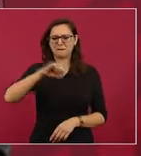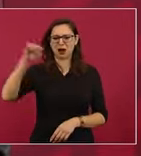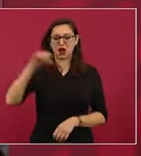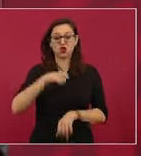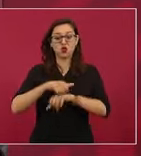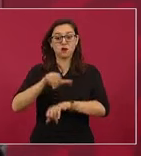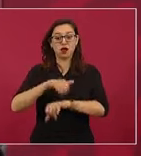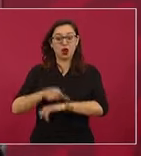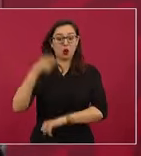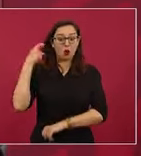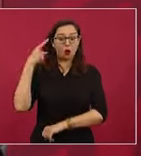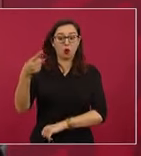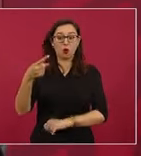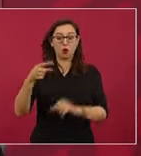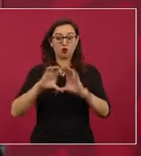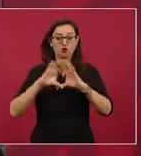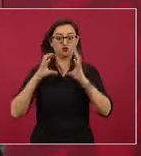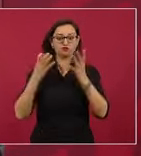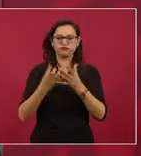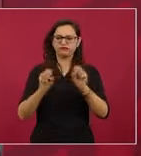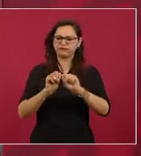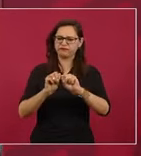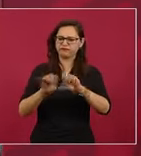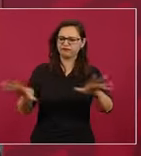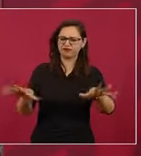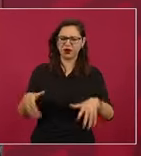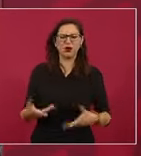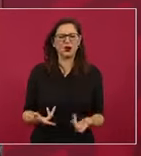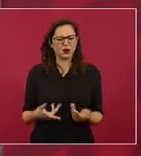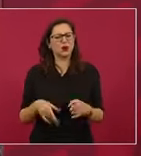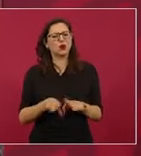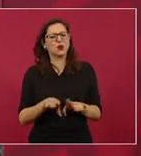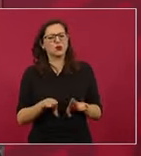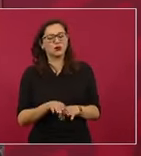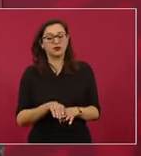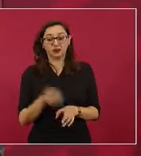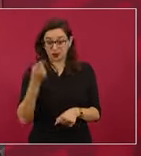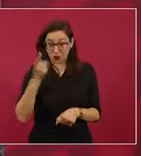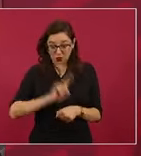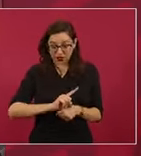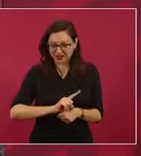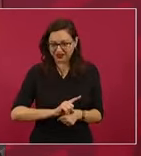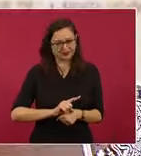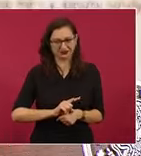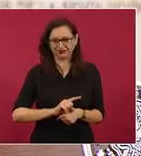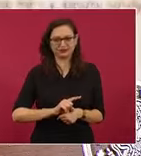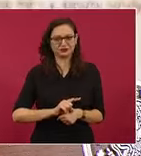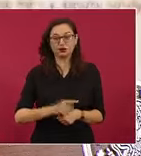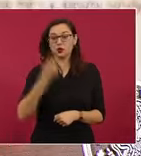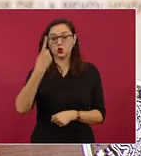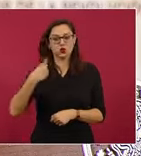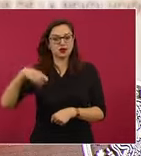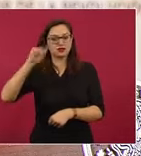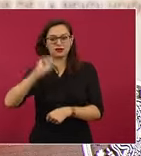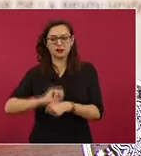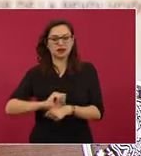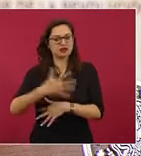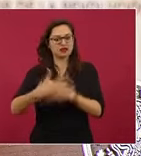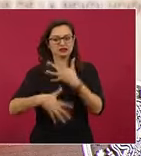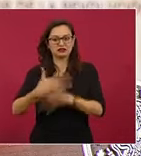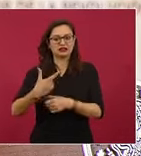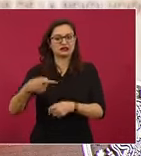mundial. Y no solo un día, sino una semana, 15